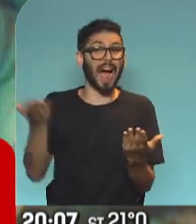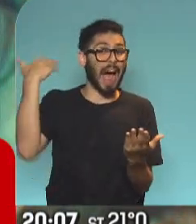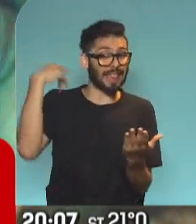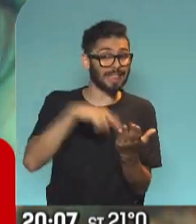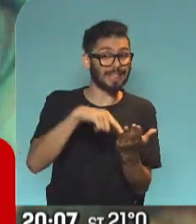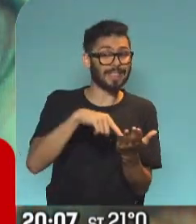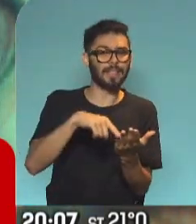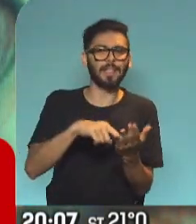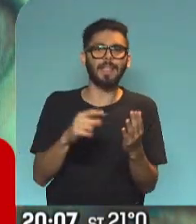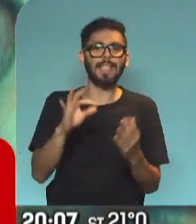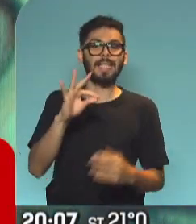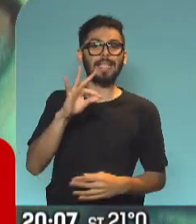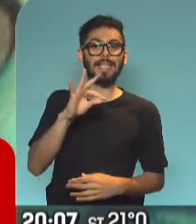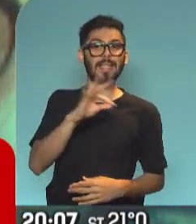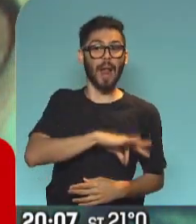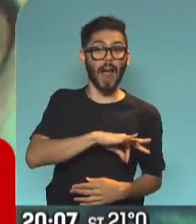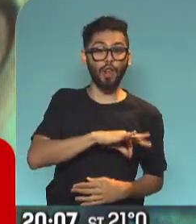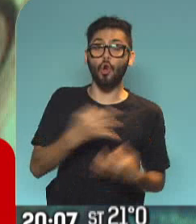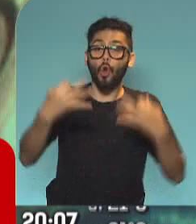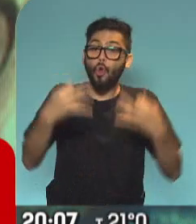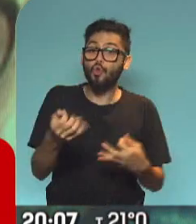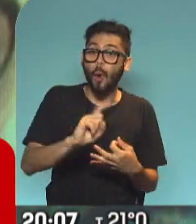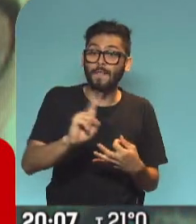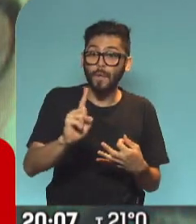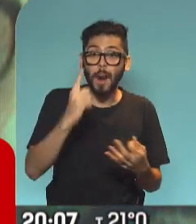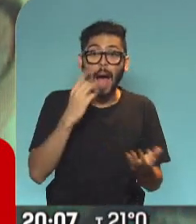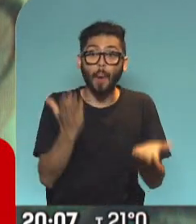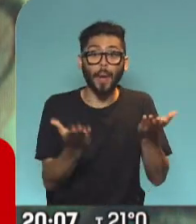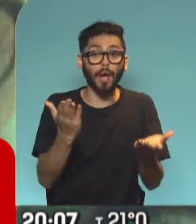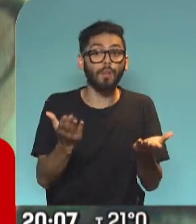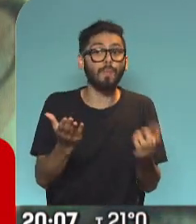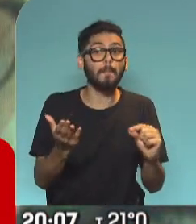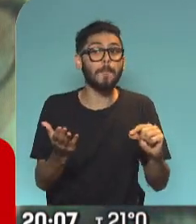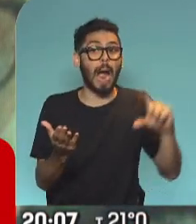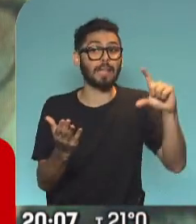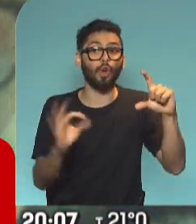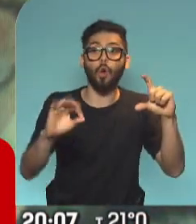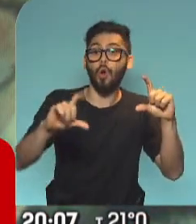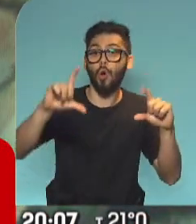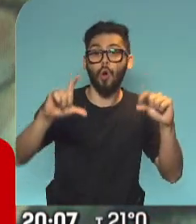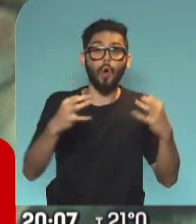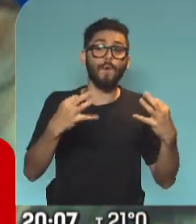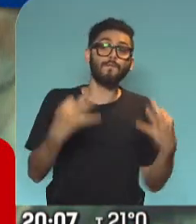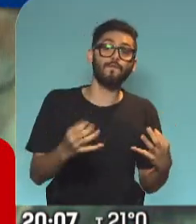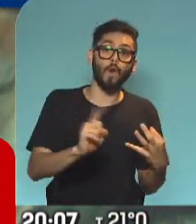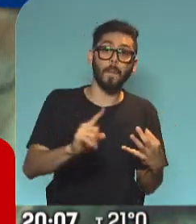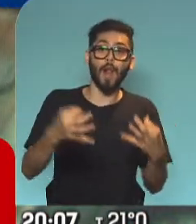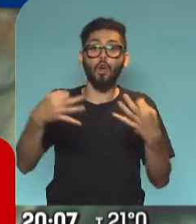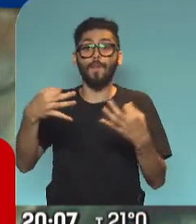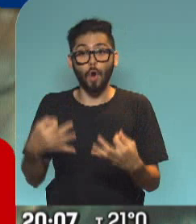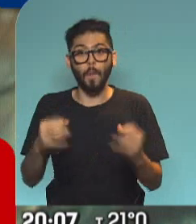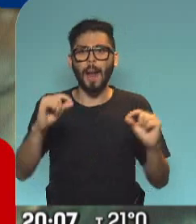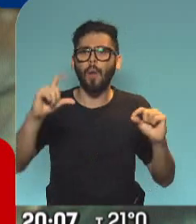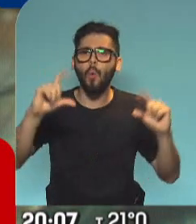también los salarios informales y de acuerdo a cuál aumentaba más, si el salario informal o el formal, desde ahí se actualizaba. Bueno, ahora,